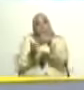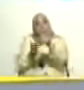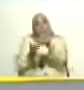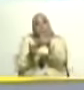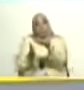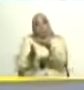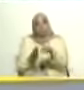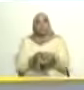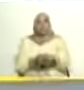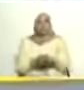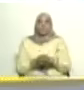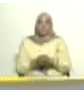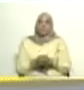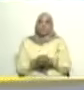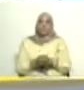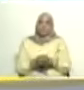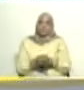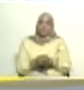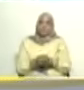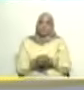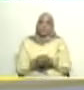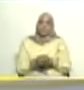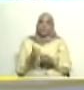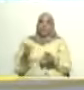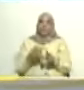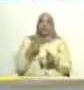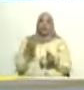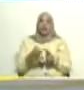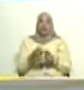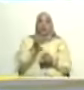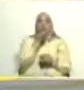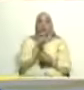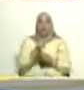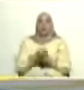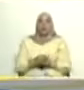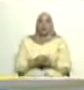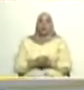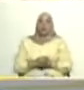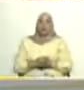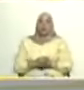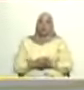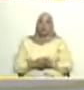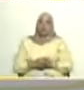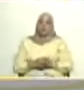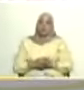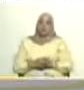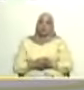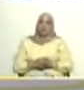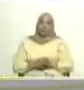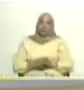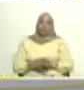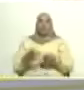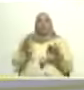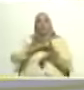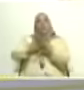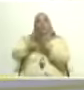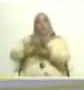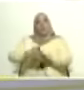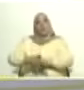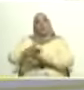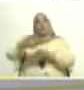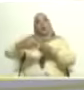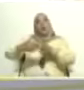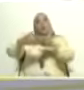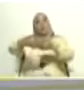Entonces denuncié, Delcy, dije, nos acaban de detener los barcos